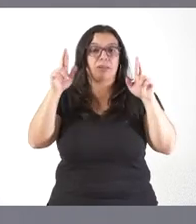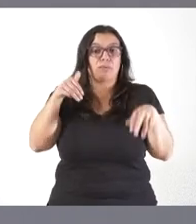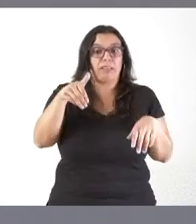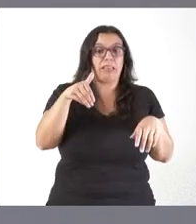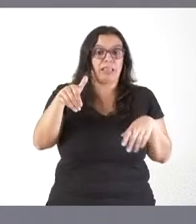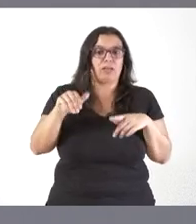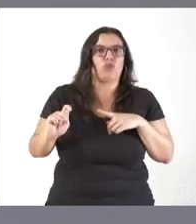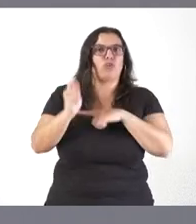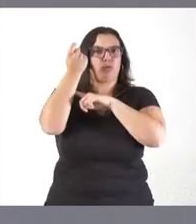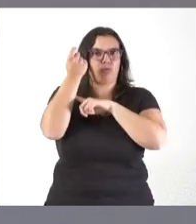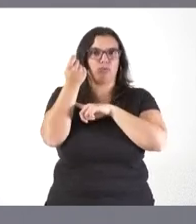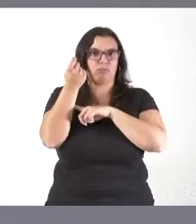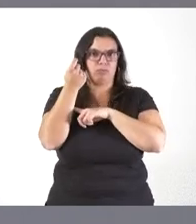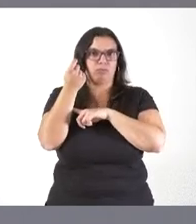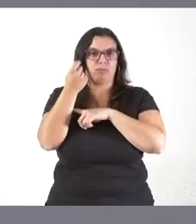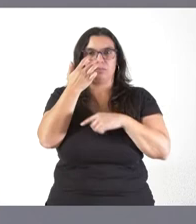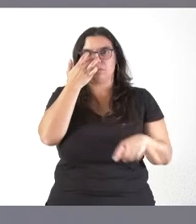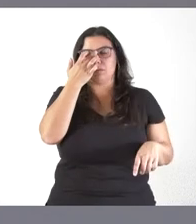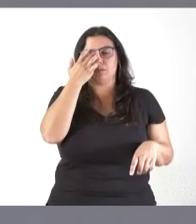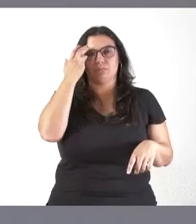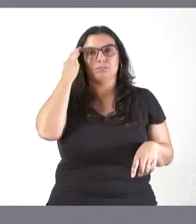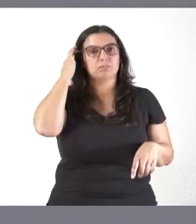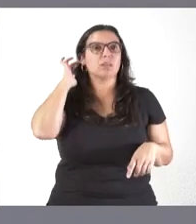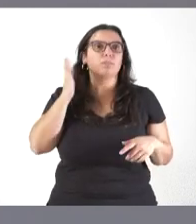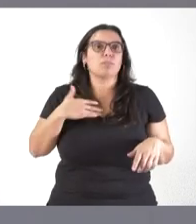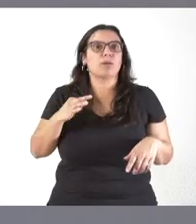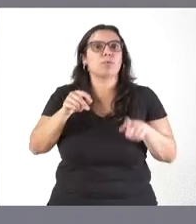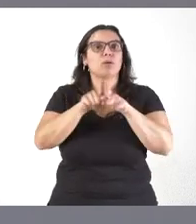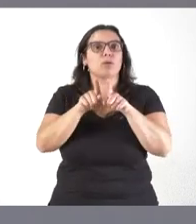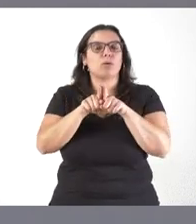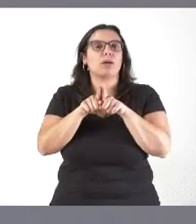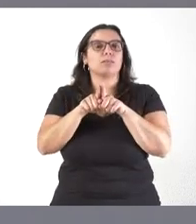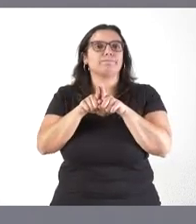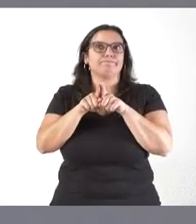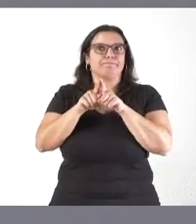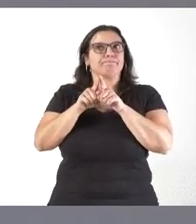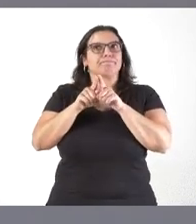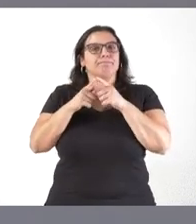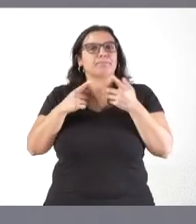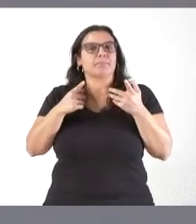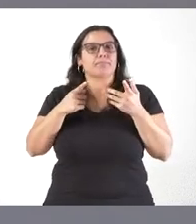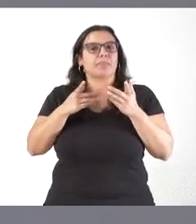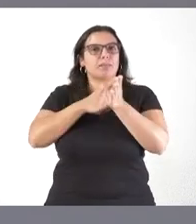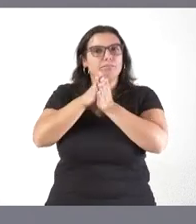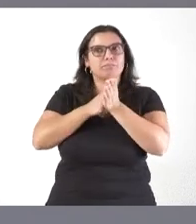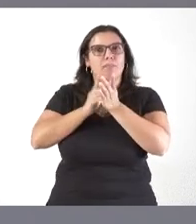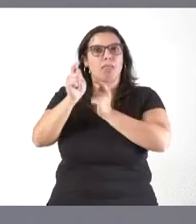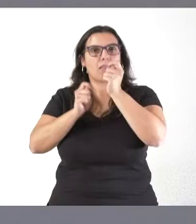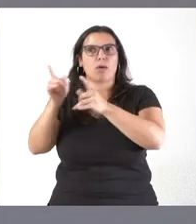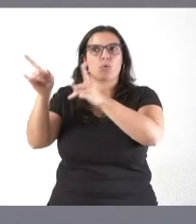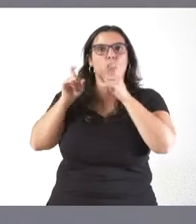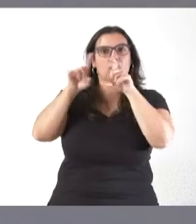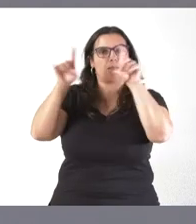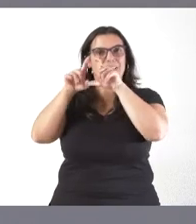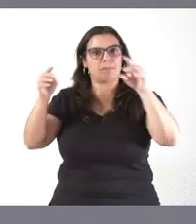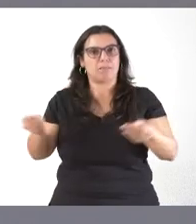inmediato consigamos que esto se consiga y por tanto que podamos tener unas mejores dotaciones y los mejores incentivos para la instalación de empresas